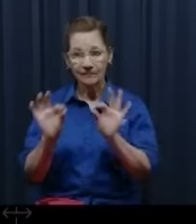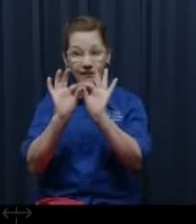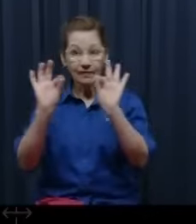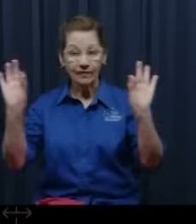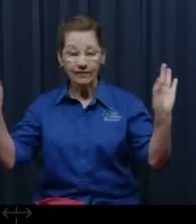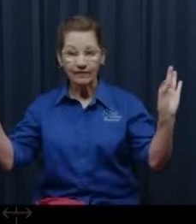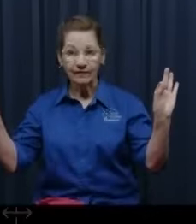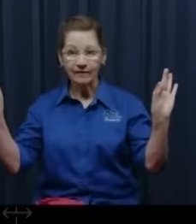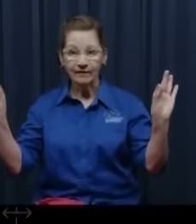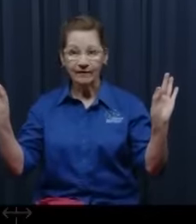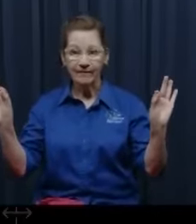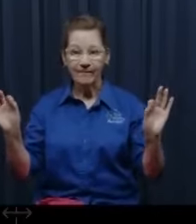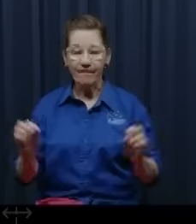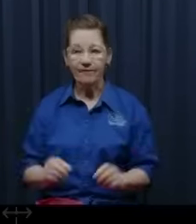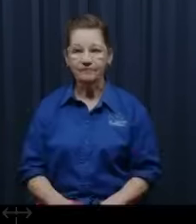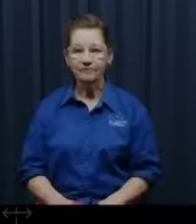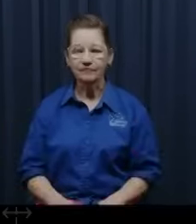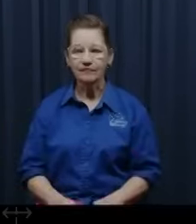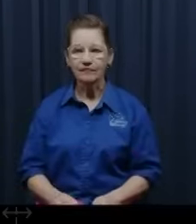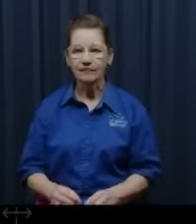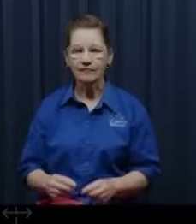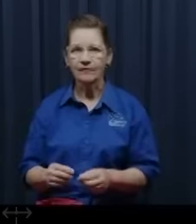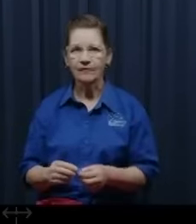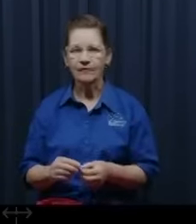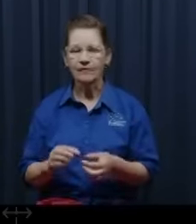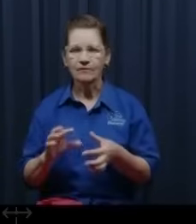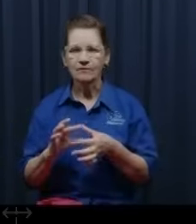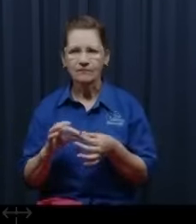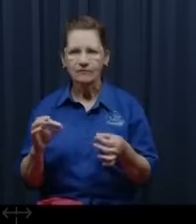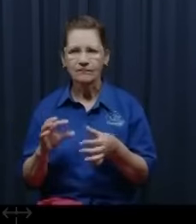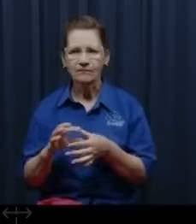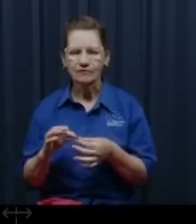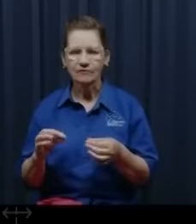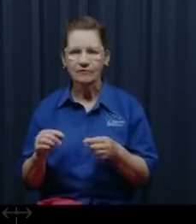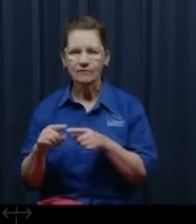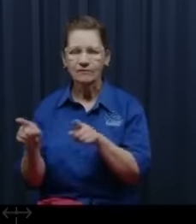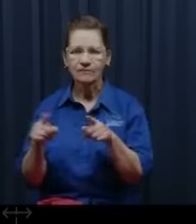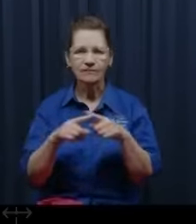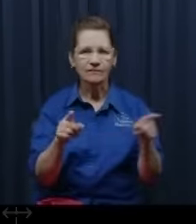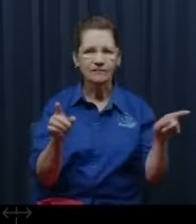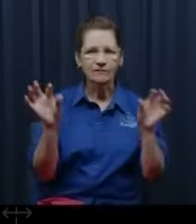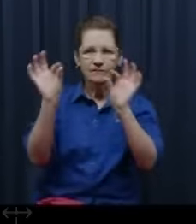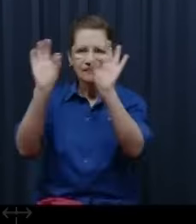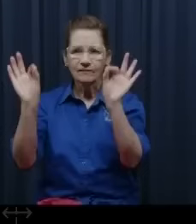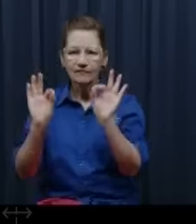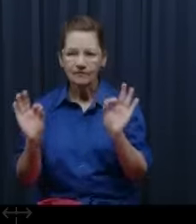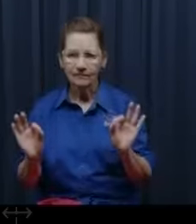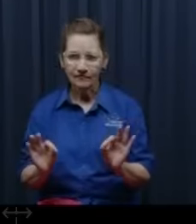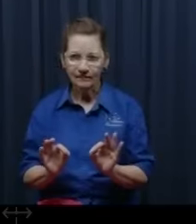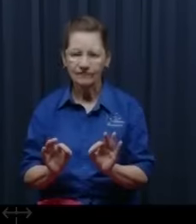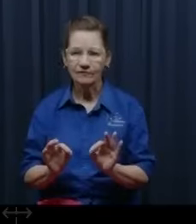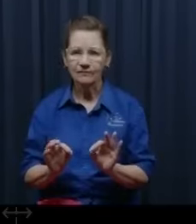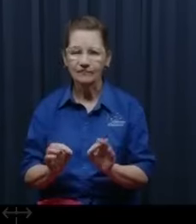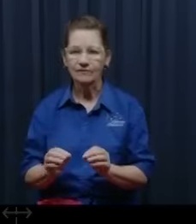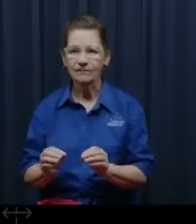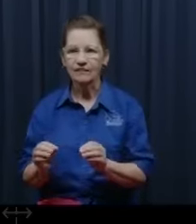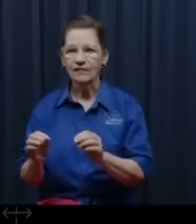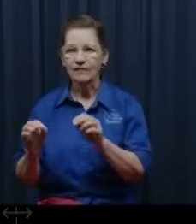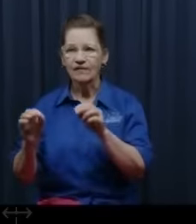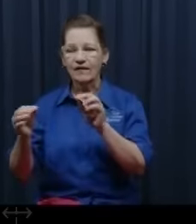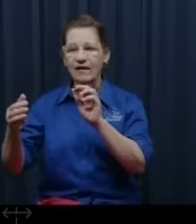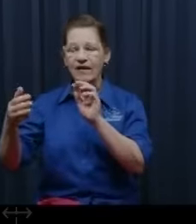eh lo tenemos que contar de varias formas Pero aplicando la misma fórmula del calendario gregoriano a partir de